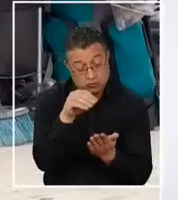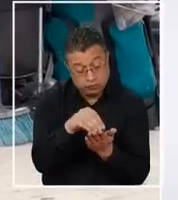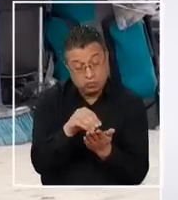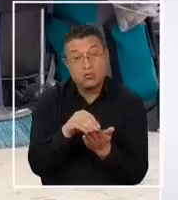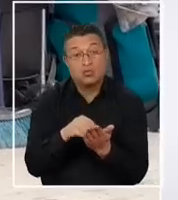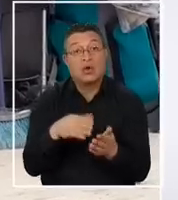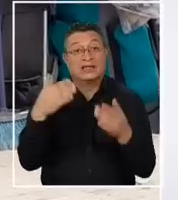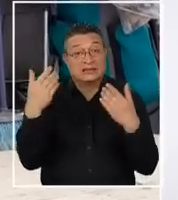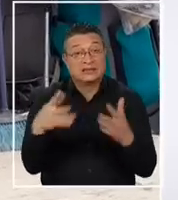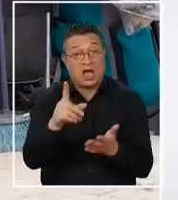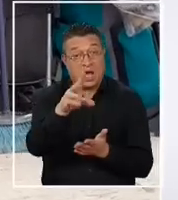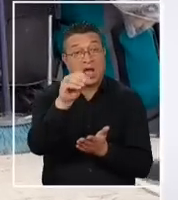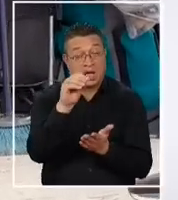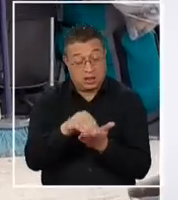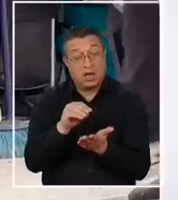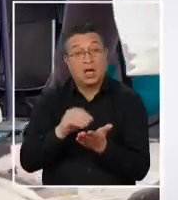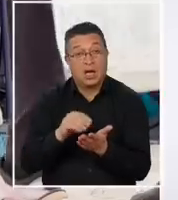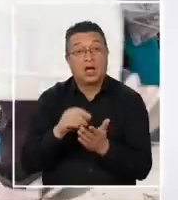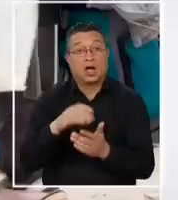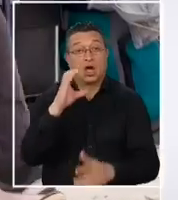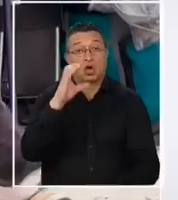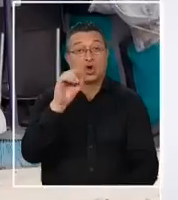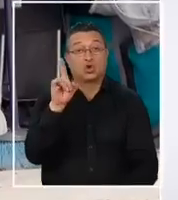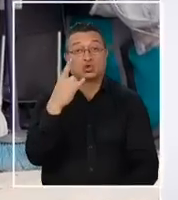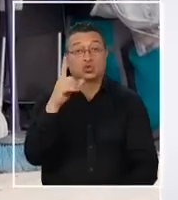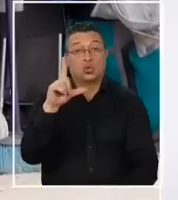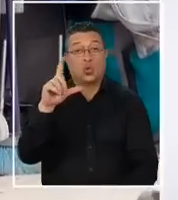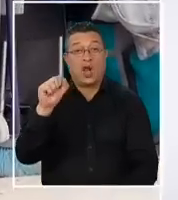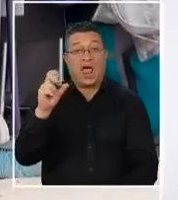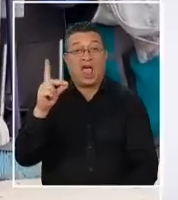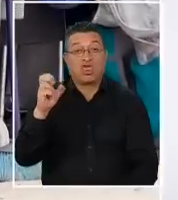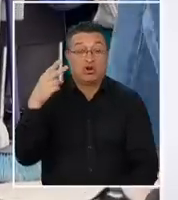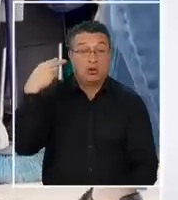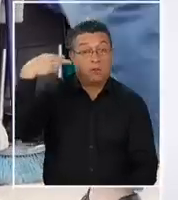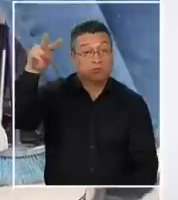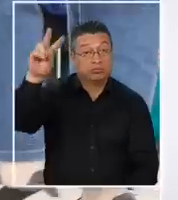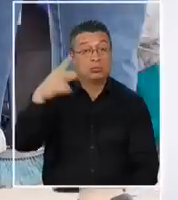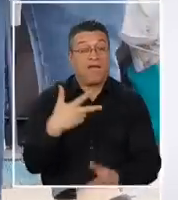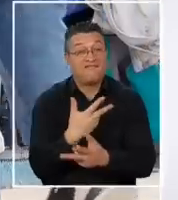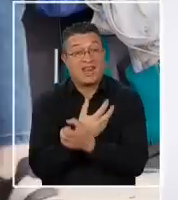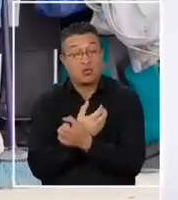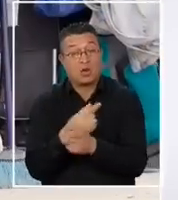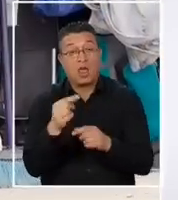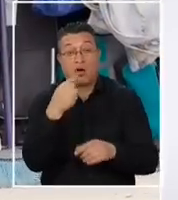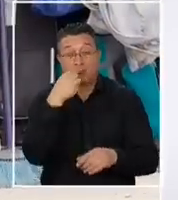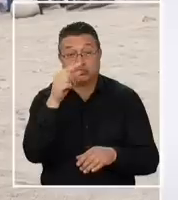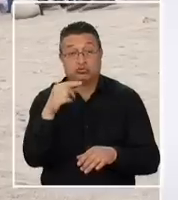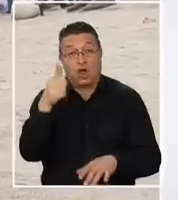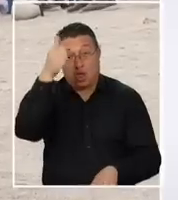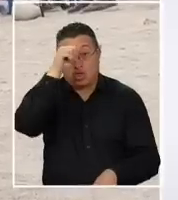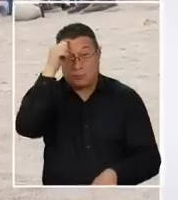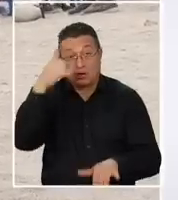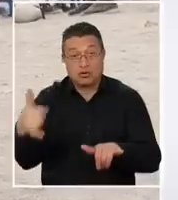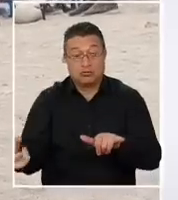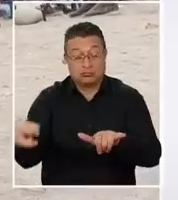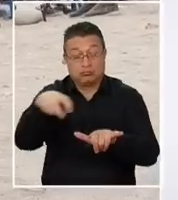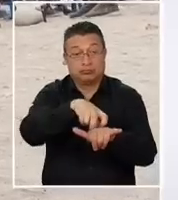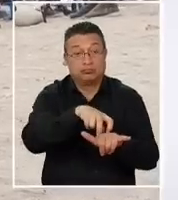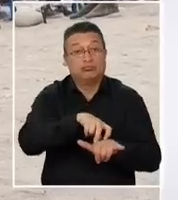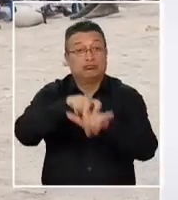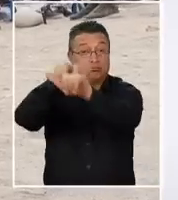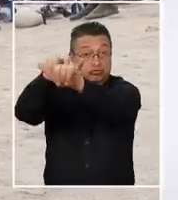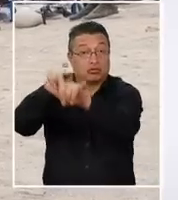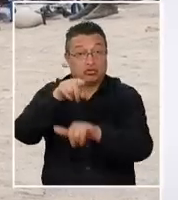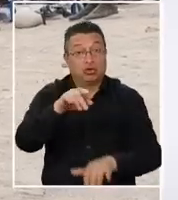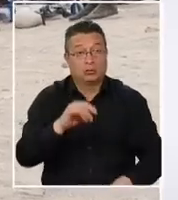de este empadronamiento que ha hecho el consulado venezolano para eventualmente embarcarse en este avión o uno de los aviones que